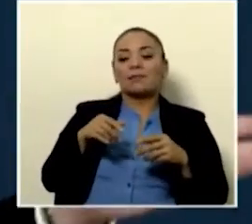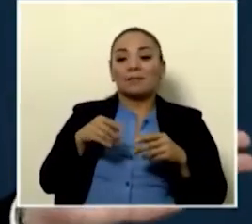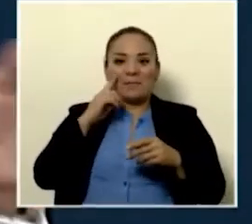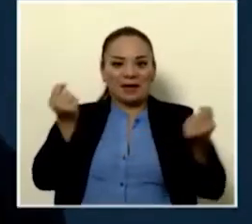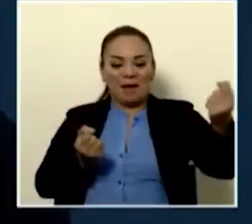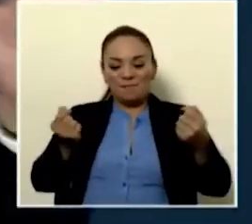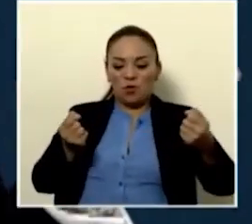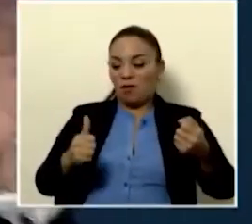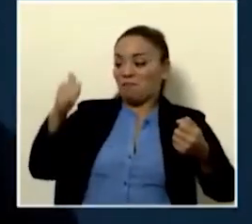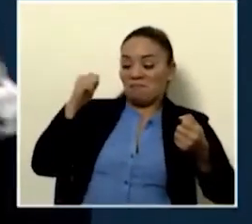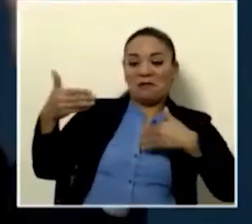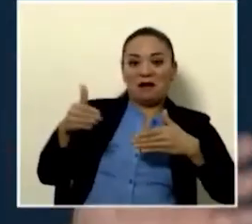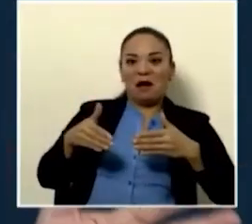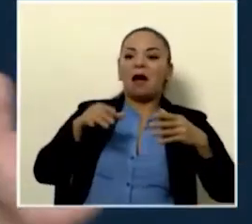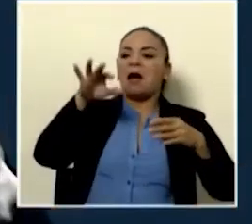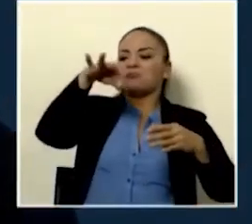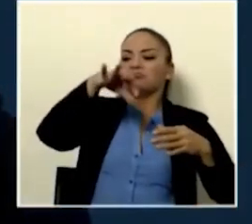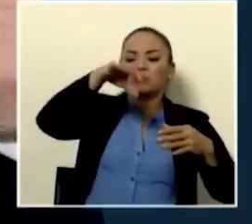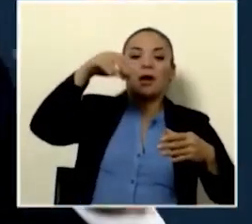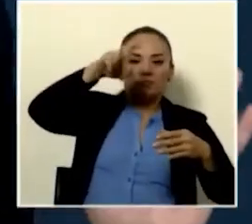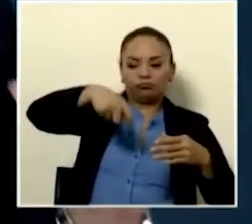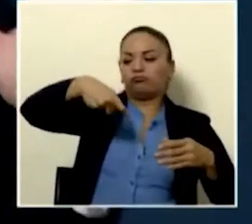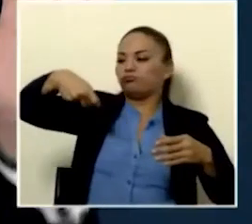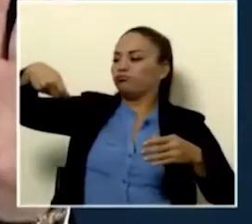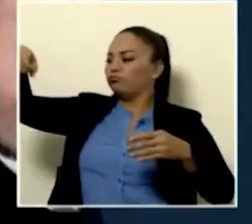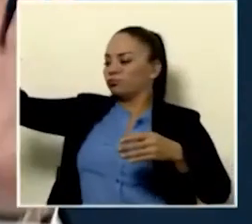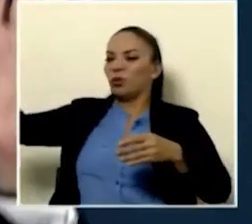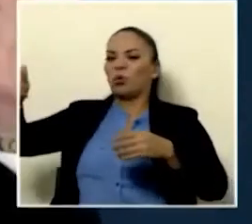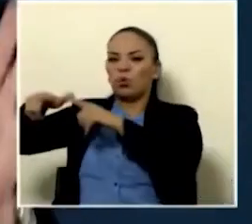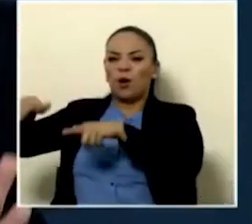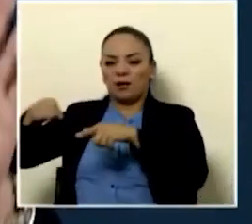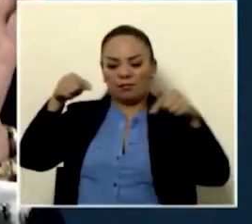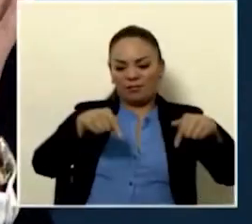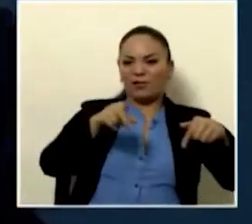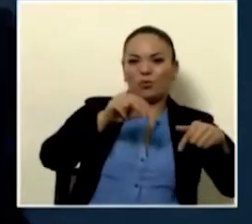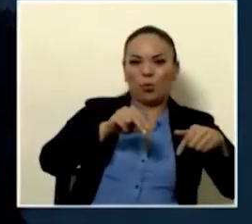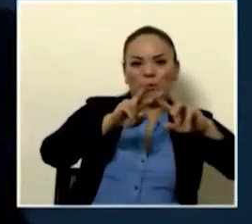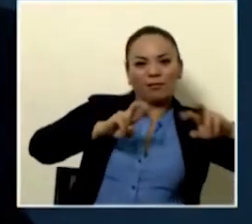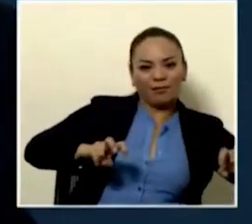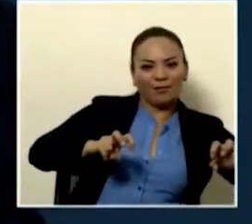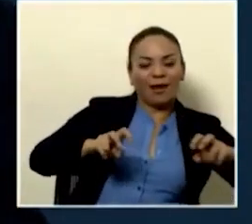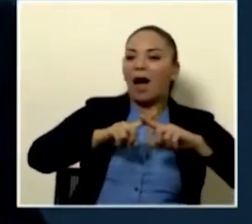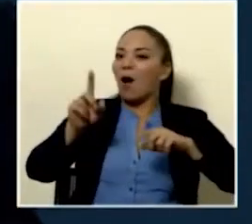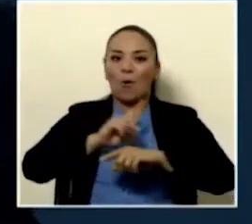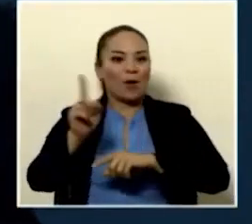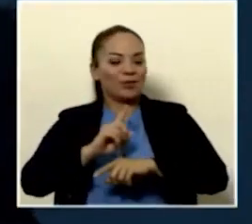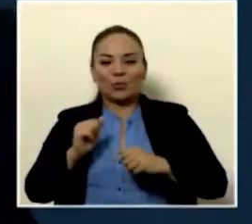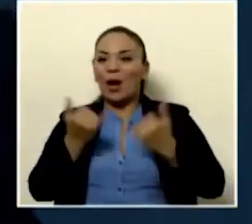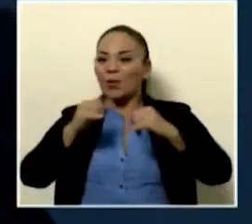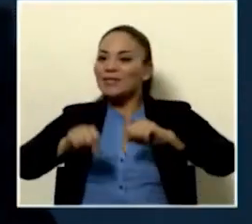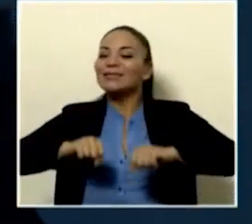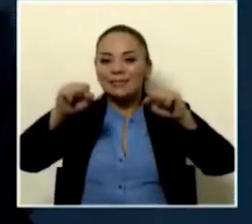su casa, no hay cámaras, no hay luces. O sea, el sistema estaba diseñado para que no. Ahora el sistema